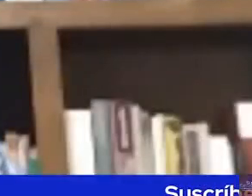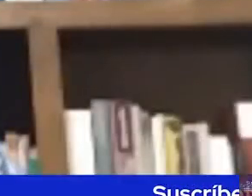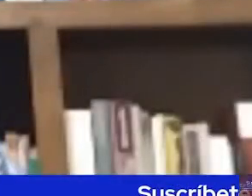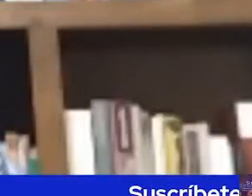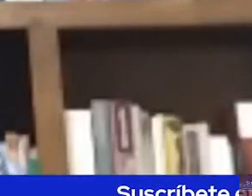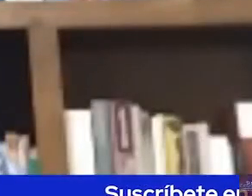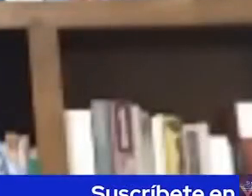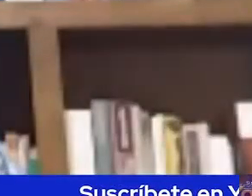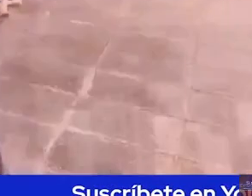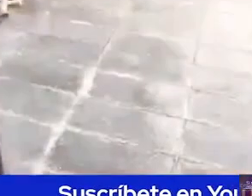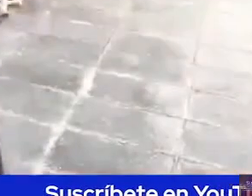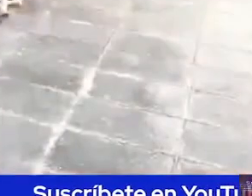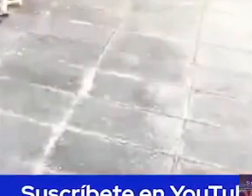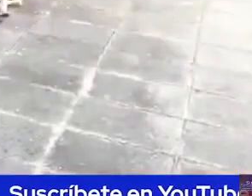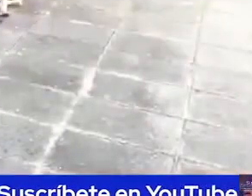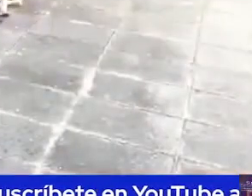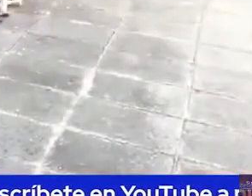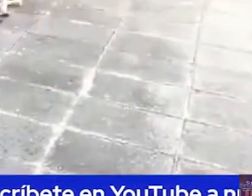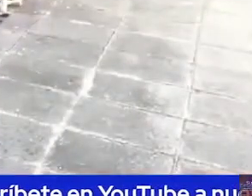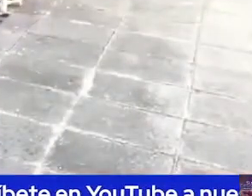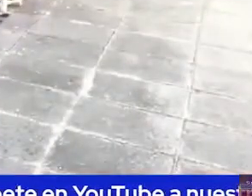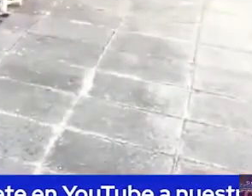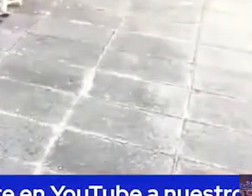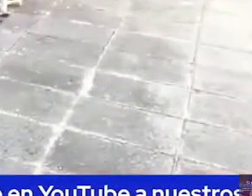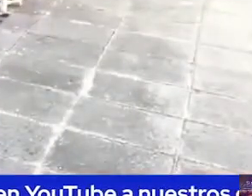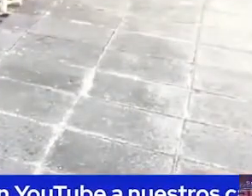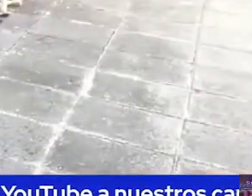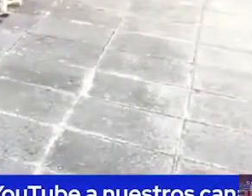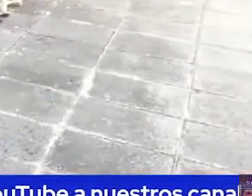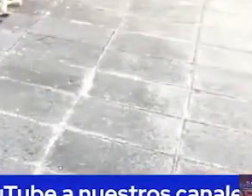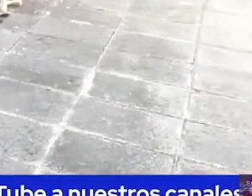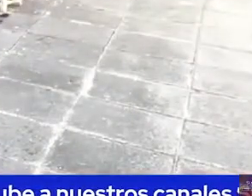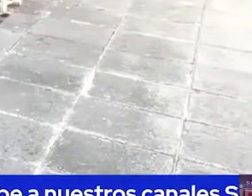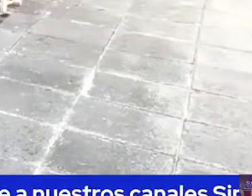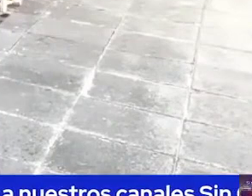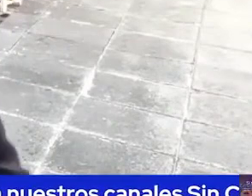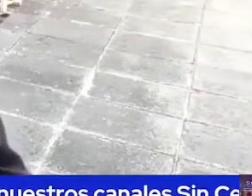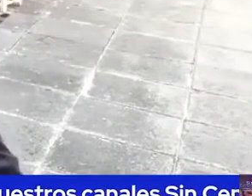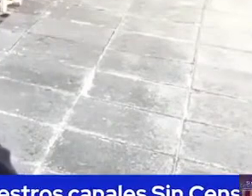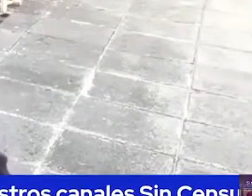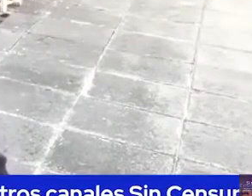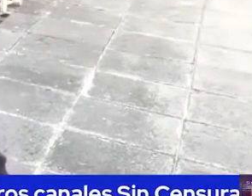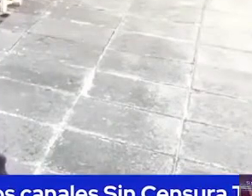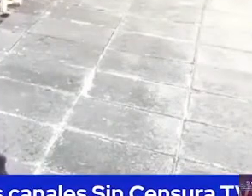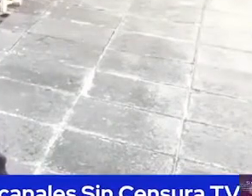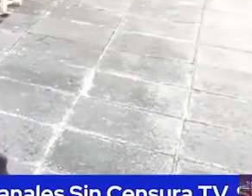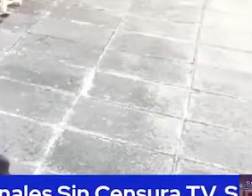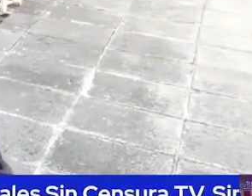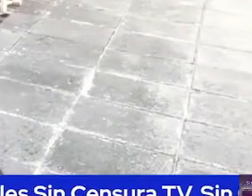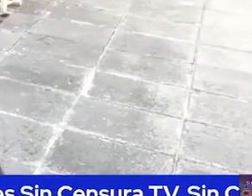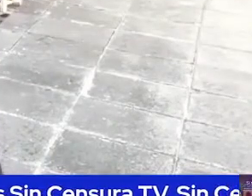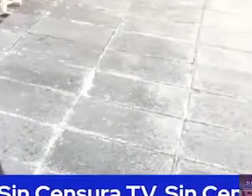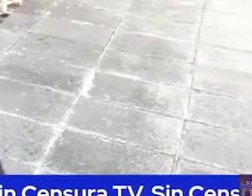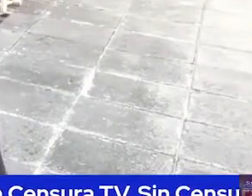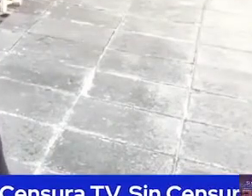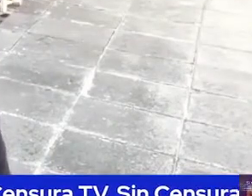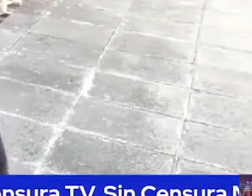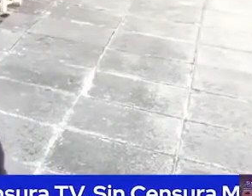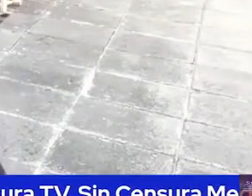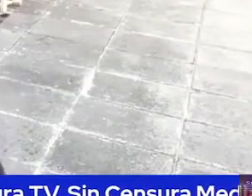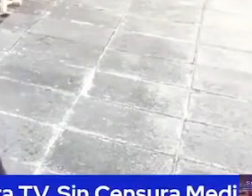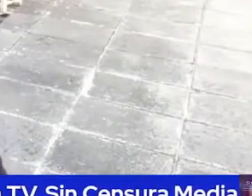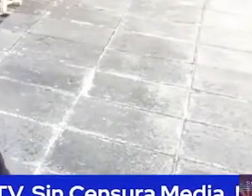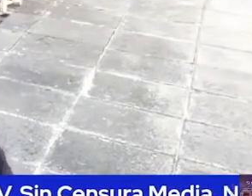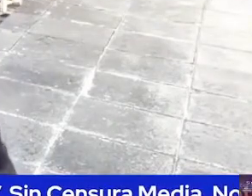Maestros, permítanme, a ver, déjenme ver si ya está en vivo y en directo. No, de